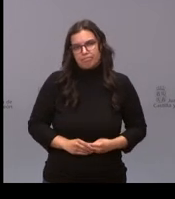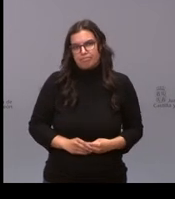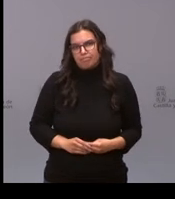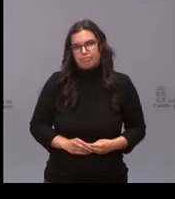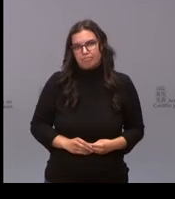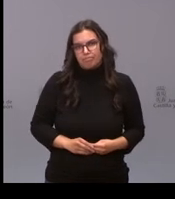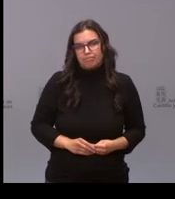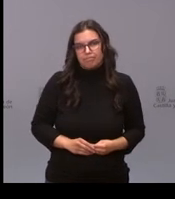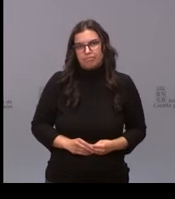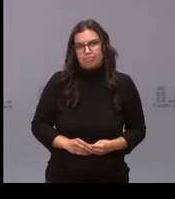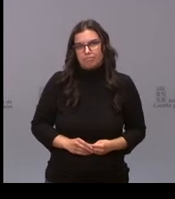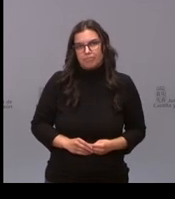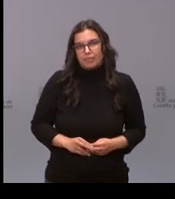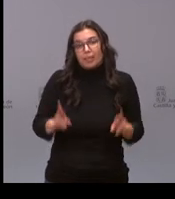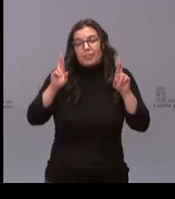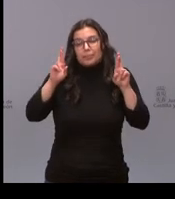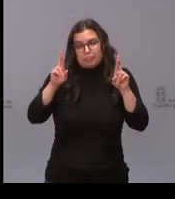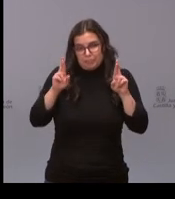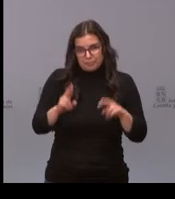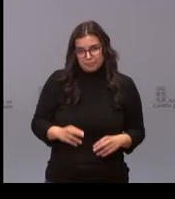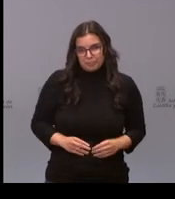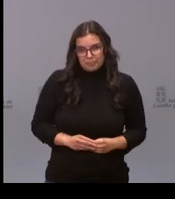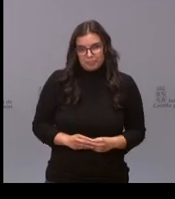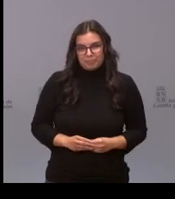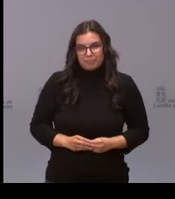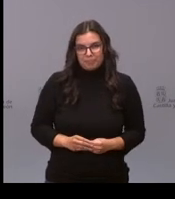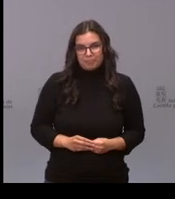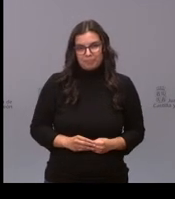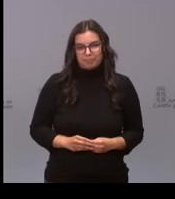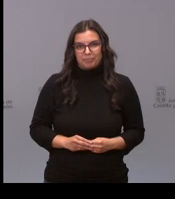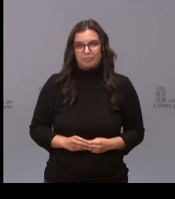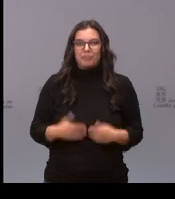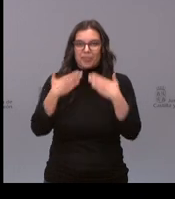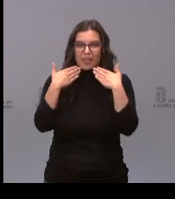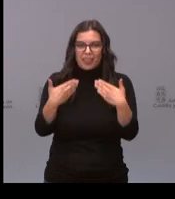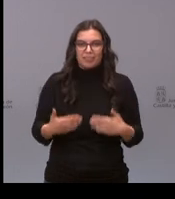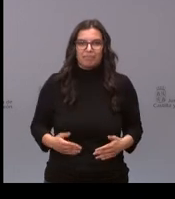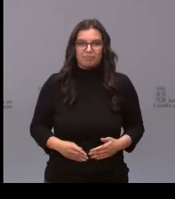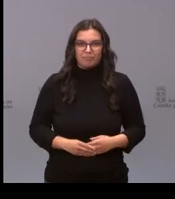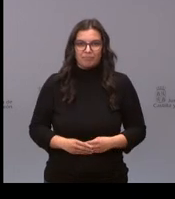Confiemos. Muchas gracias.